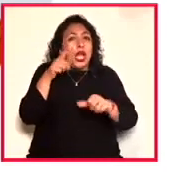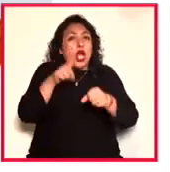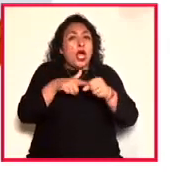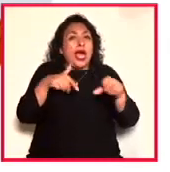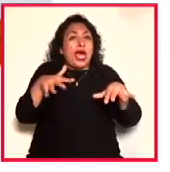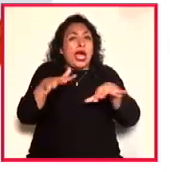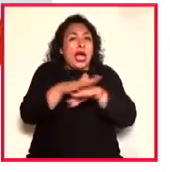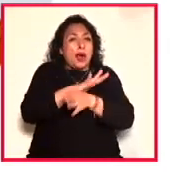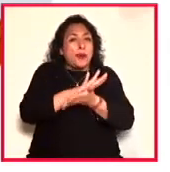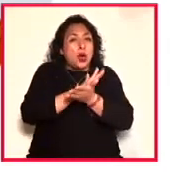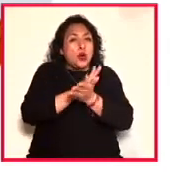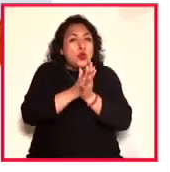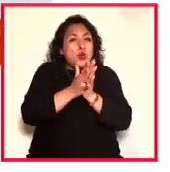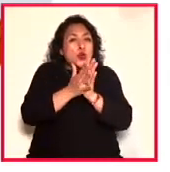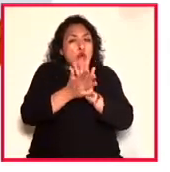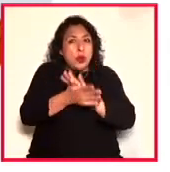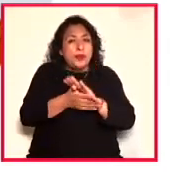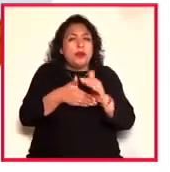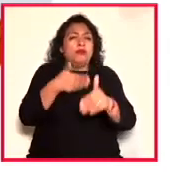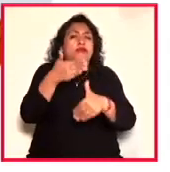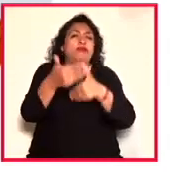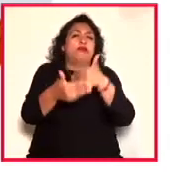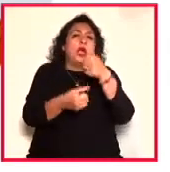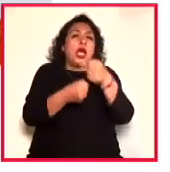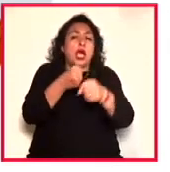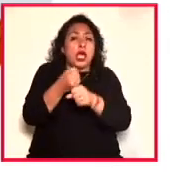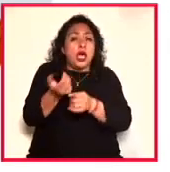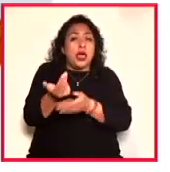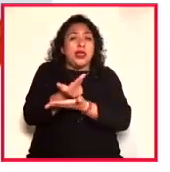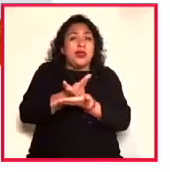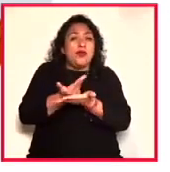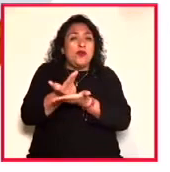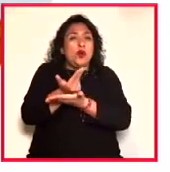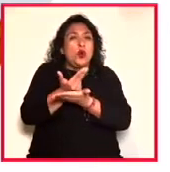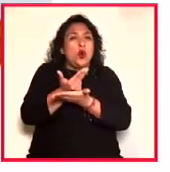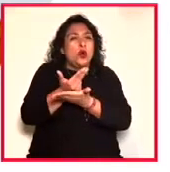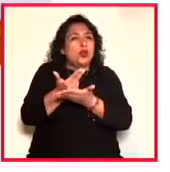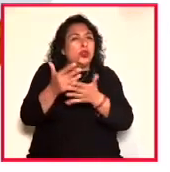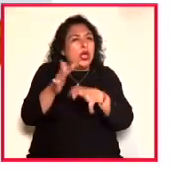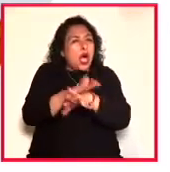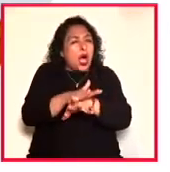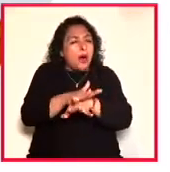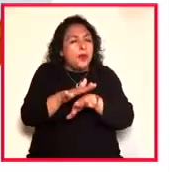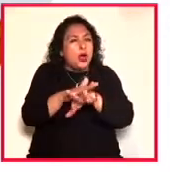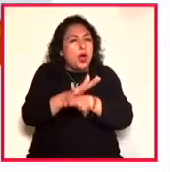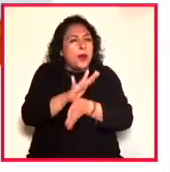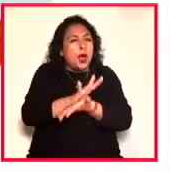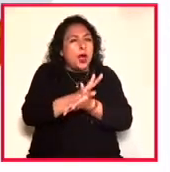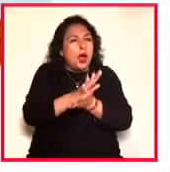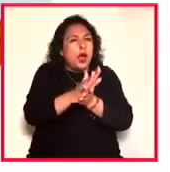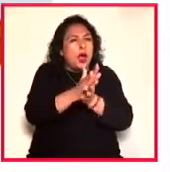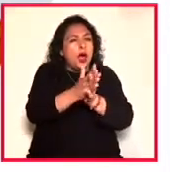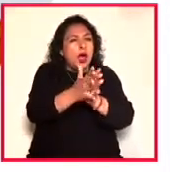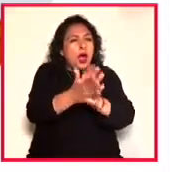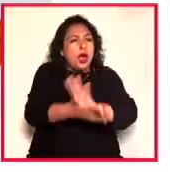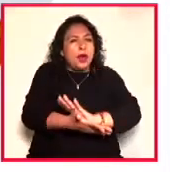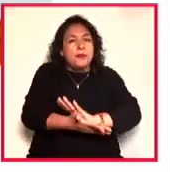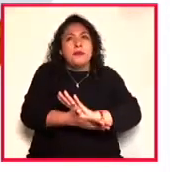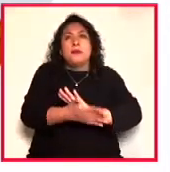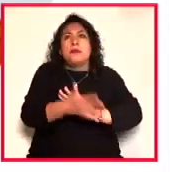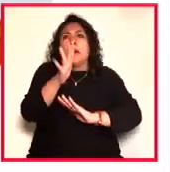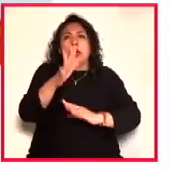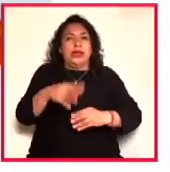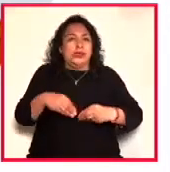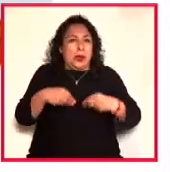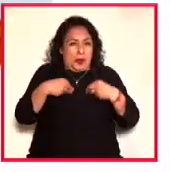Entonces, a medida que van pasando los años, los dibujos es como que siempre van cambiando, siempre están modificándose, ¿no? Es como si estuvieran vivos,